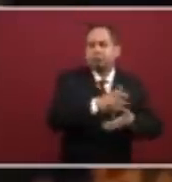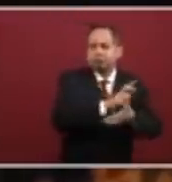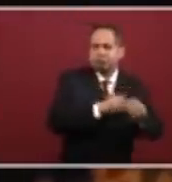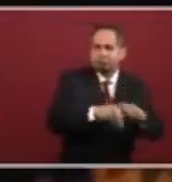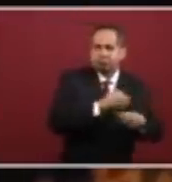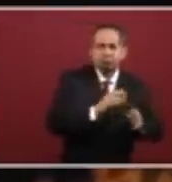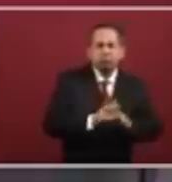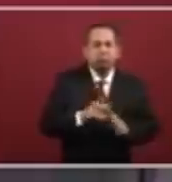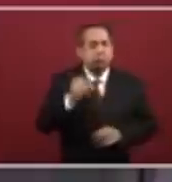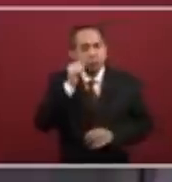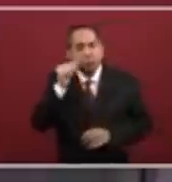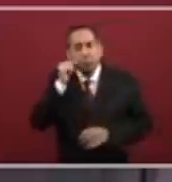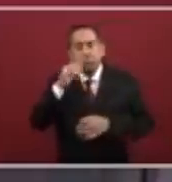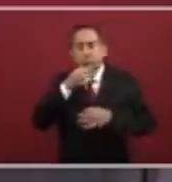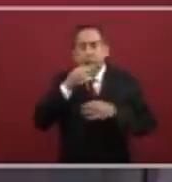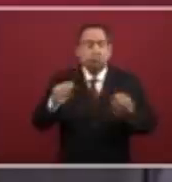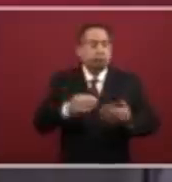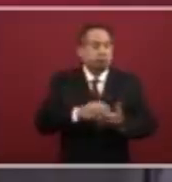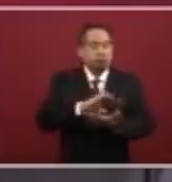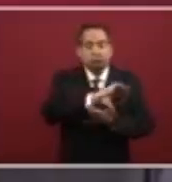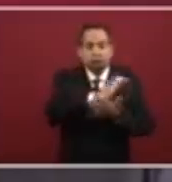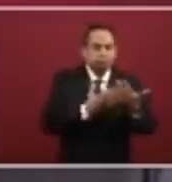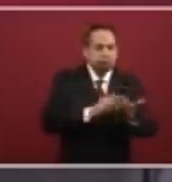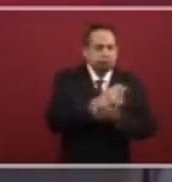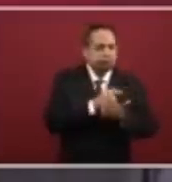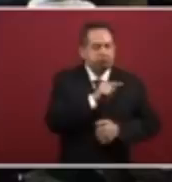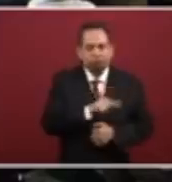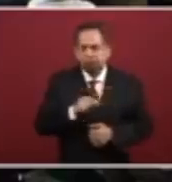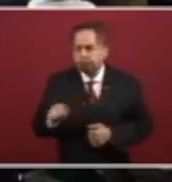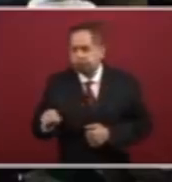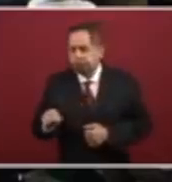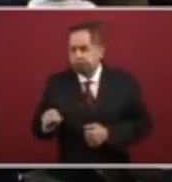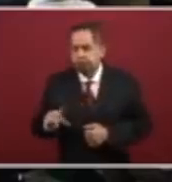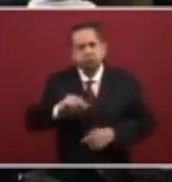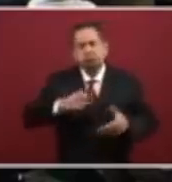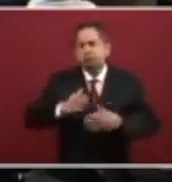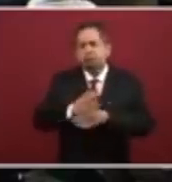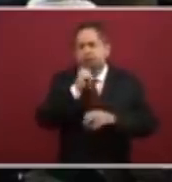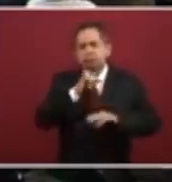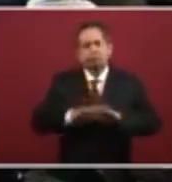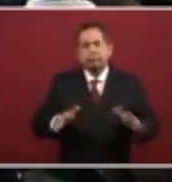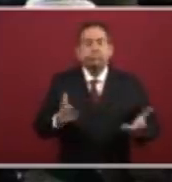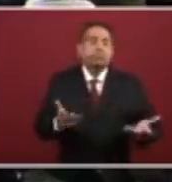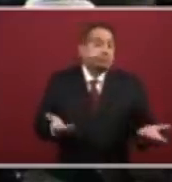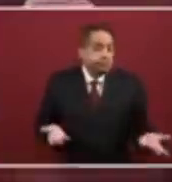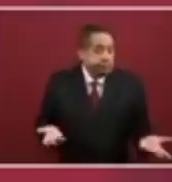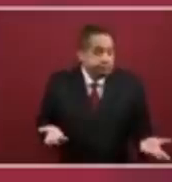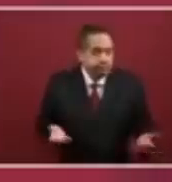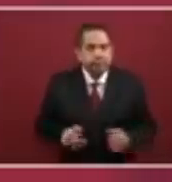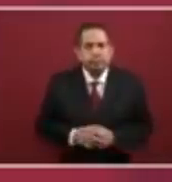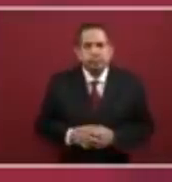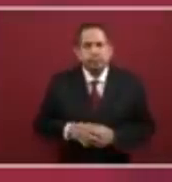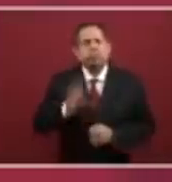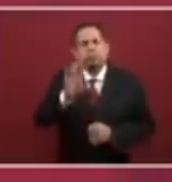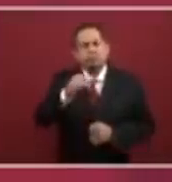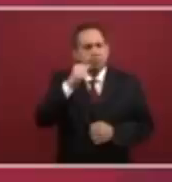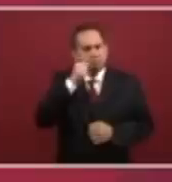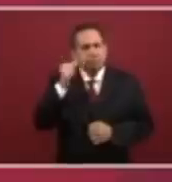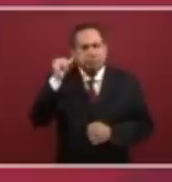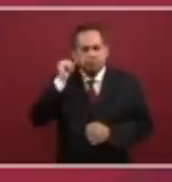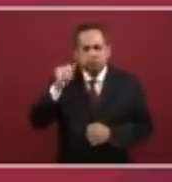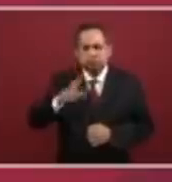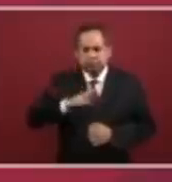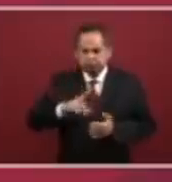decisión? Ayer se declara desierta o ya lo había previsto que se construya. Ya teníamos nosotros un